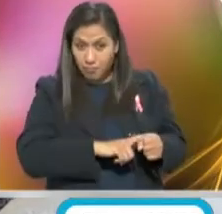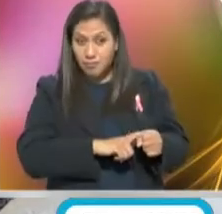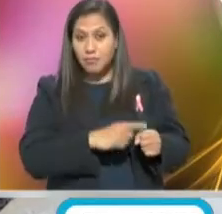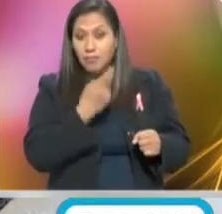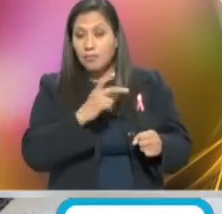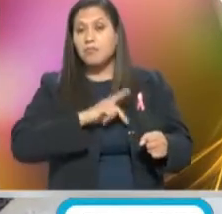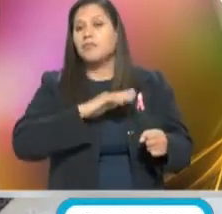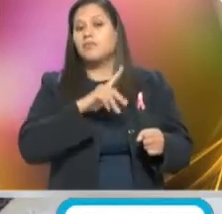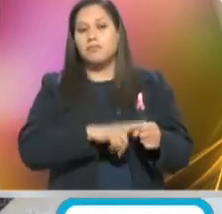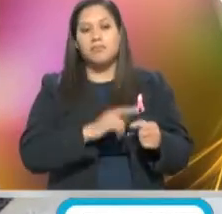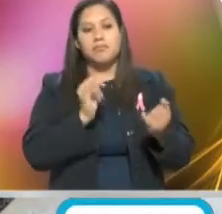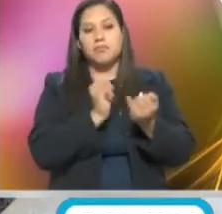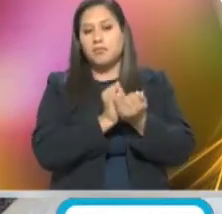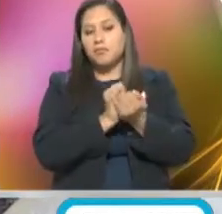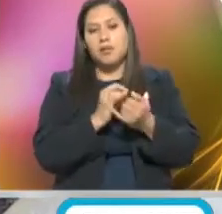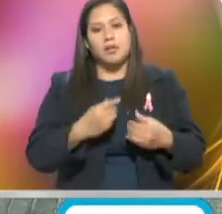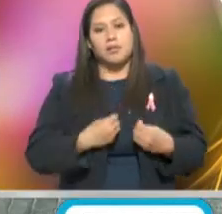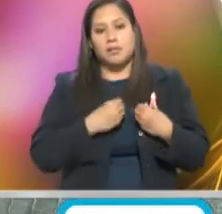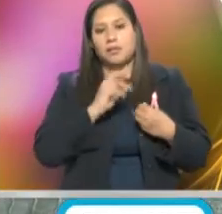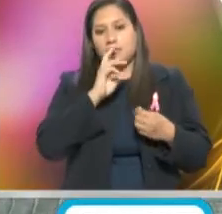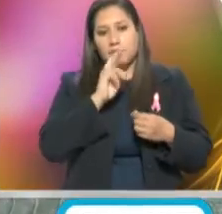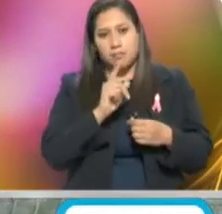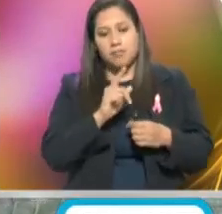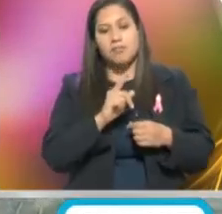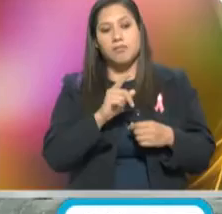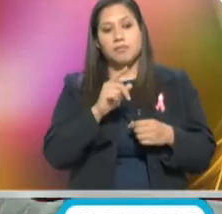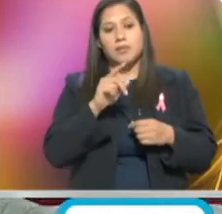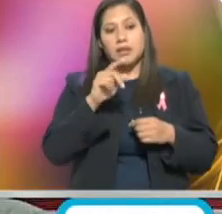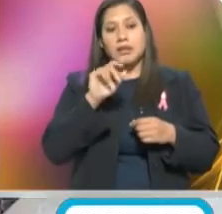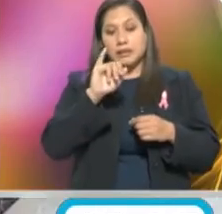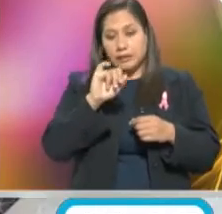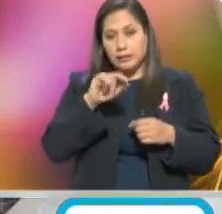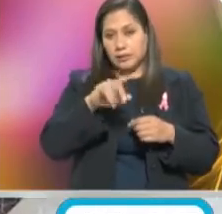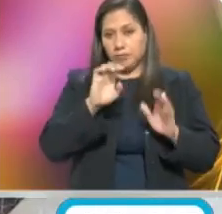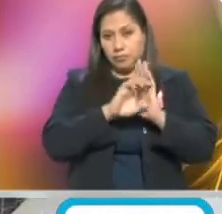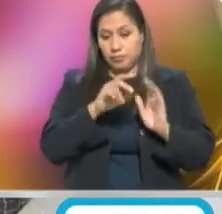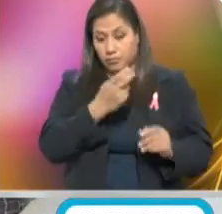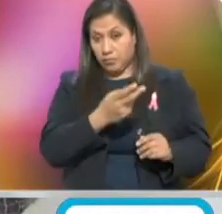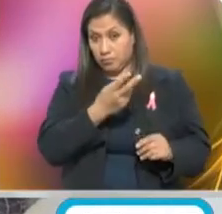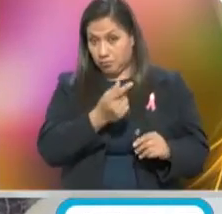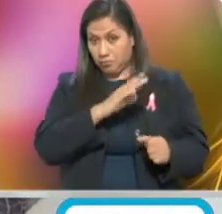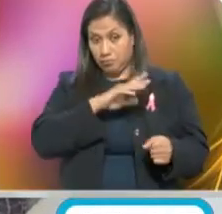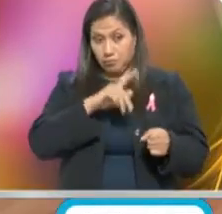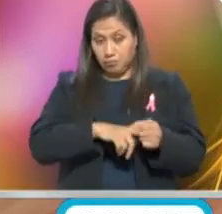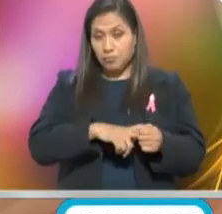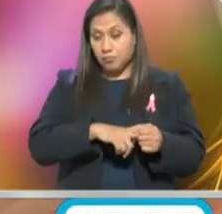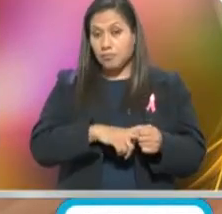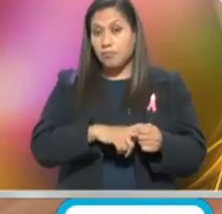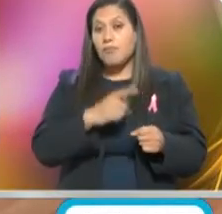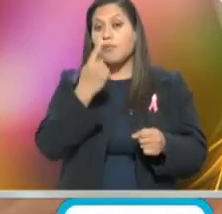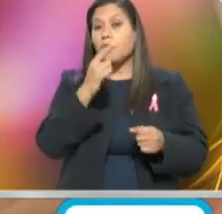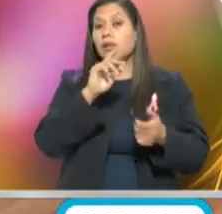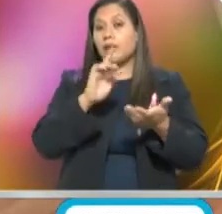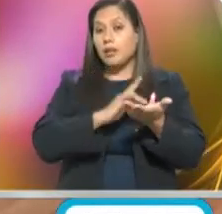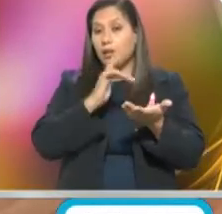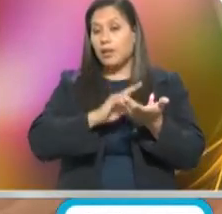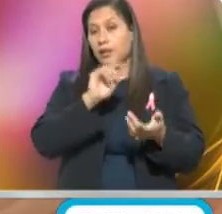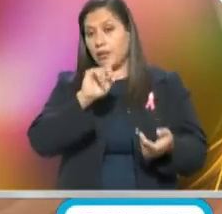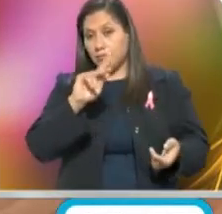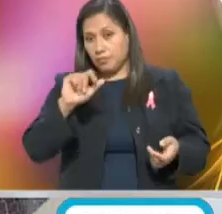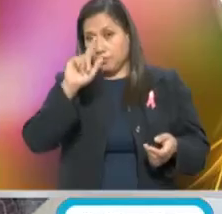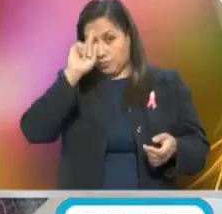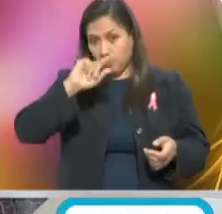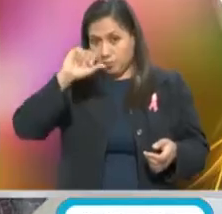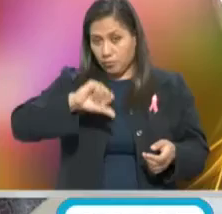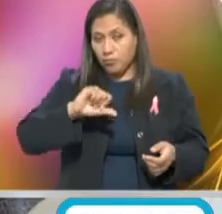medida nuestra mascota va a tener una mejor calidad de vida. Entonces, aquí sí, en el caso particular de estos animales, una aplicación como la que les recomendamos